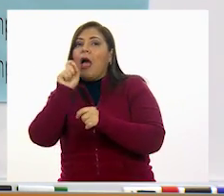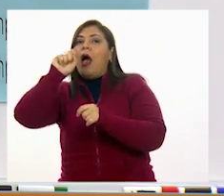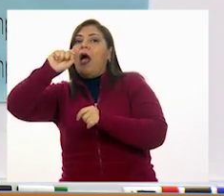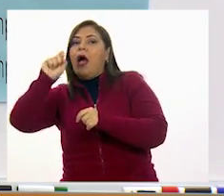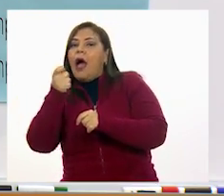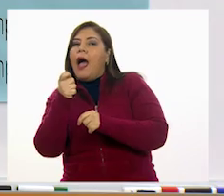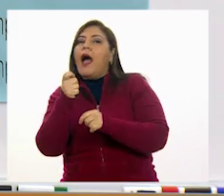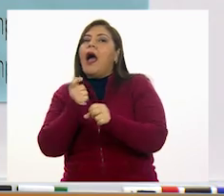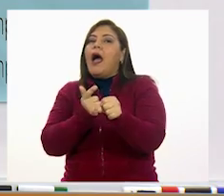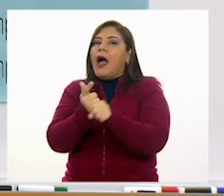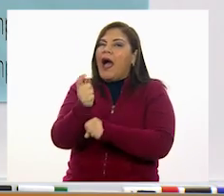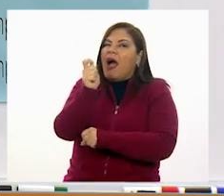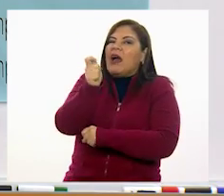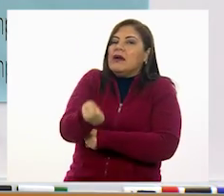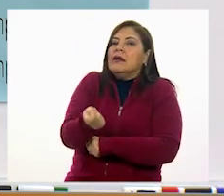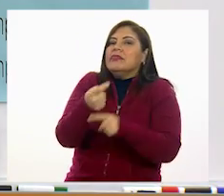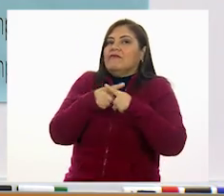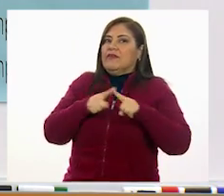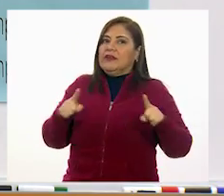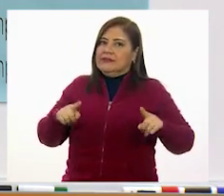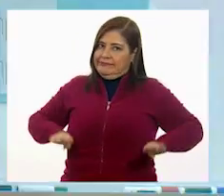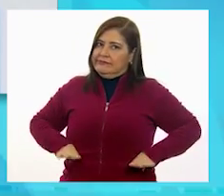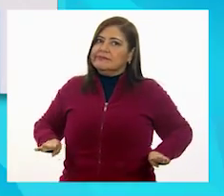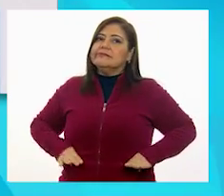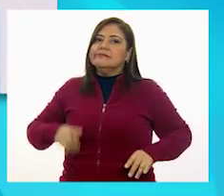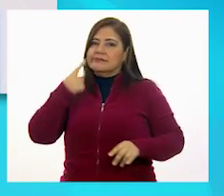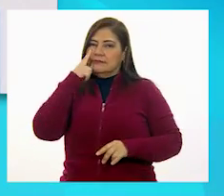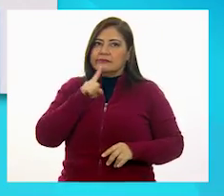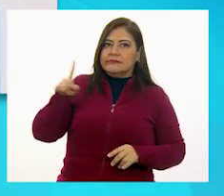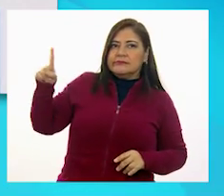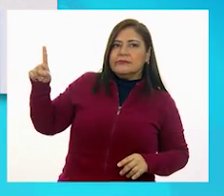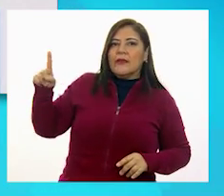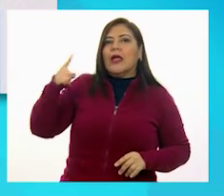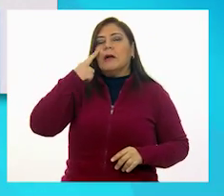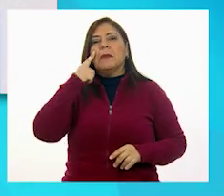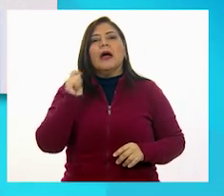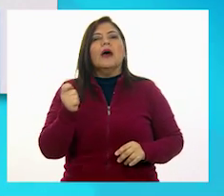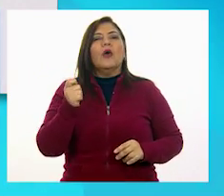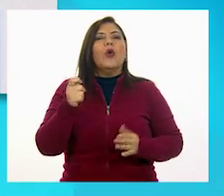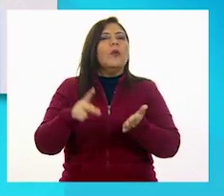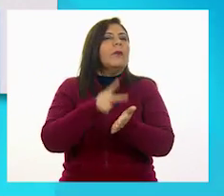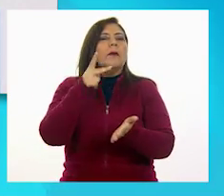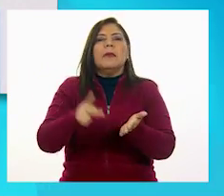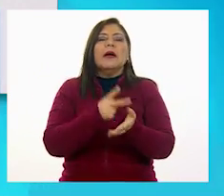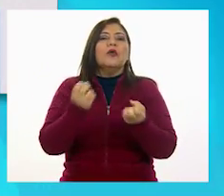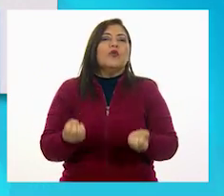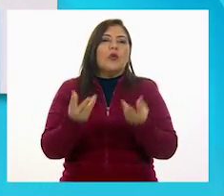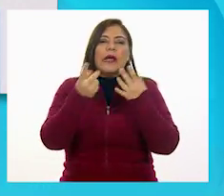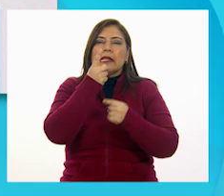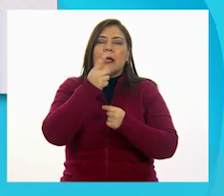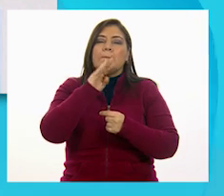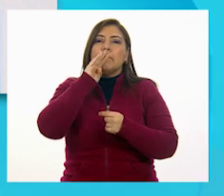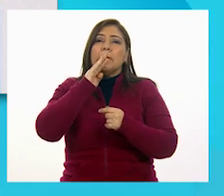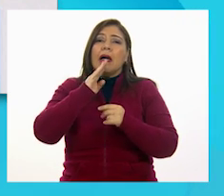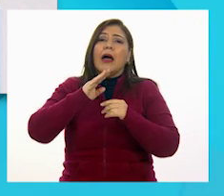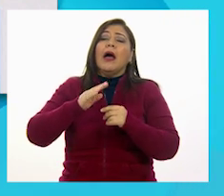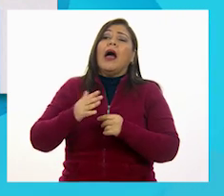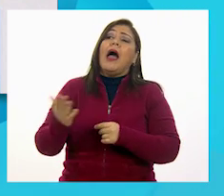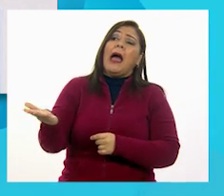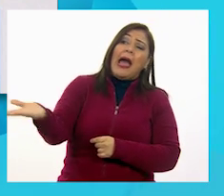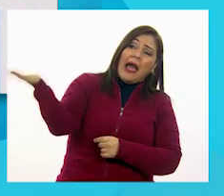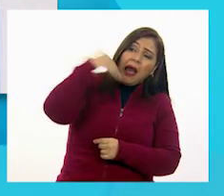da otro sentido esa coma. Vean, nada más cuántas veces ustedes han escuchado a mamá decir: ¡vamos